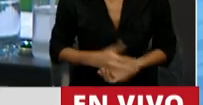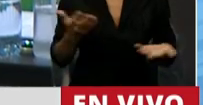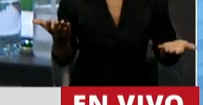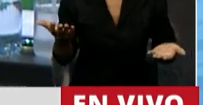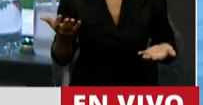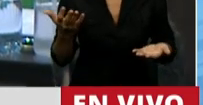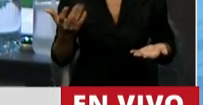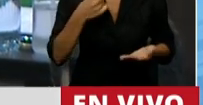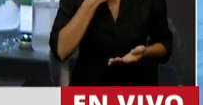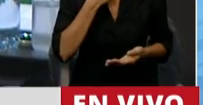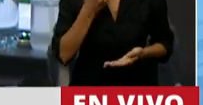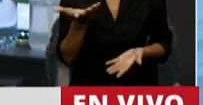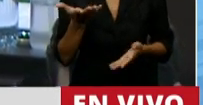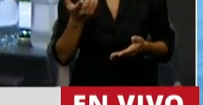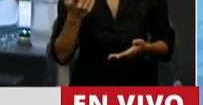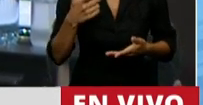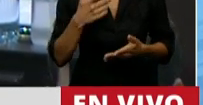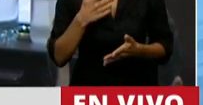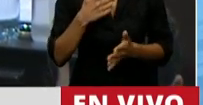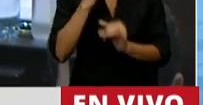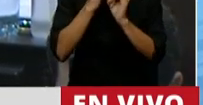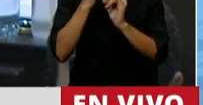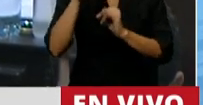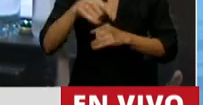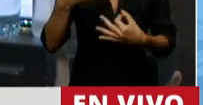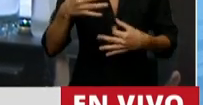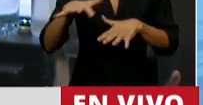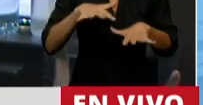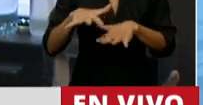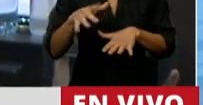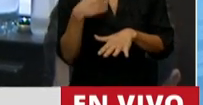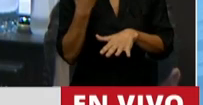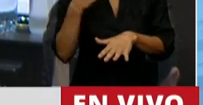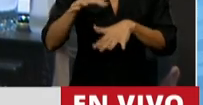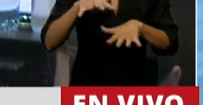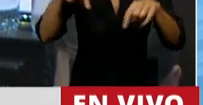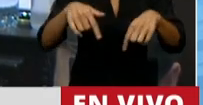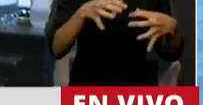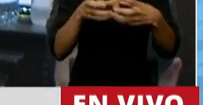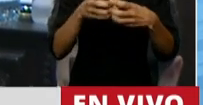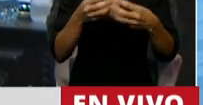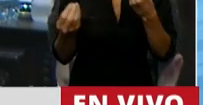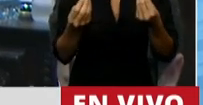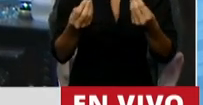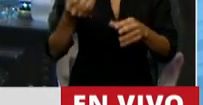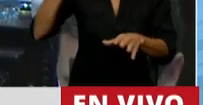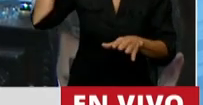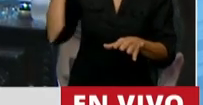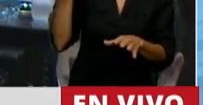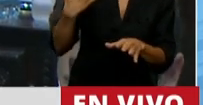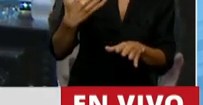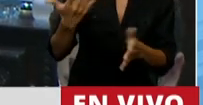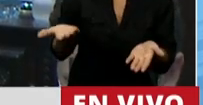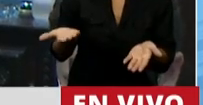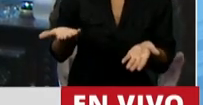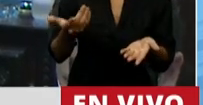no quiero dejar de contextualizar el momento al cual llegamos hoy a debatir este proyecto. Y